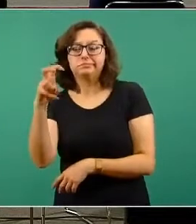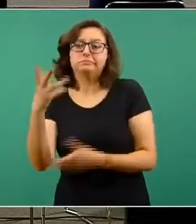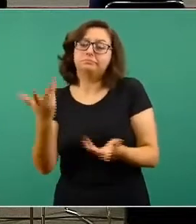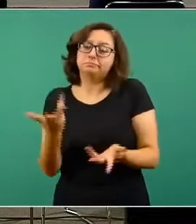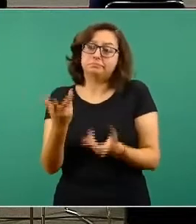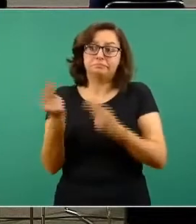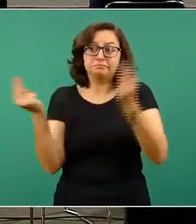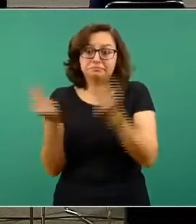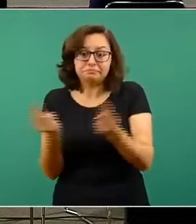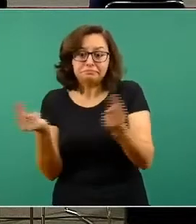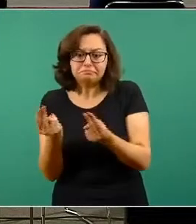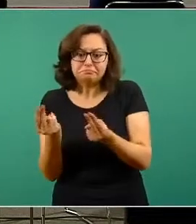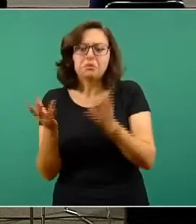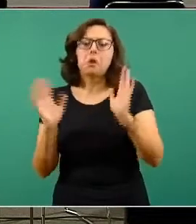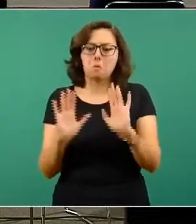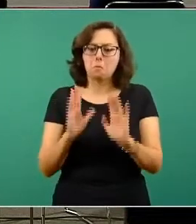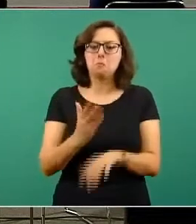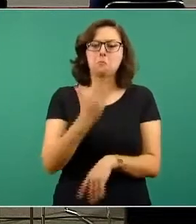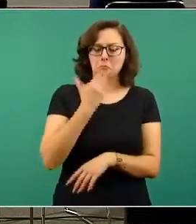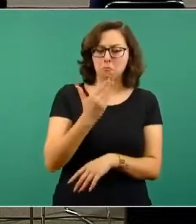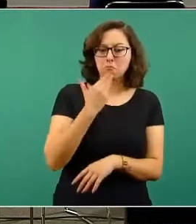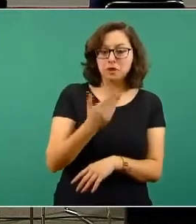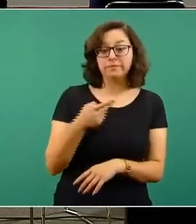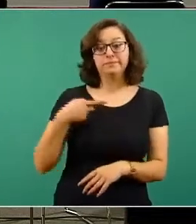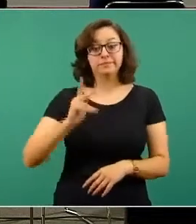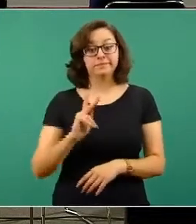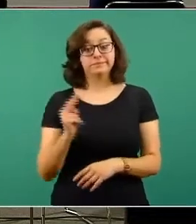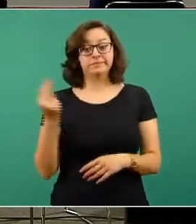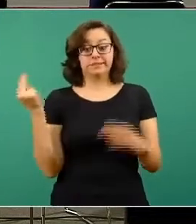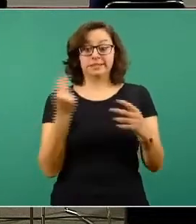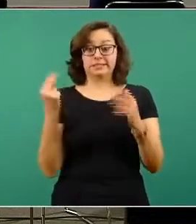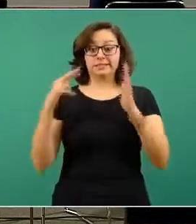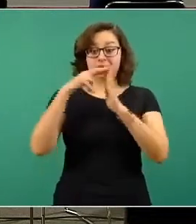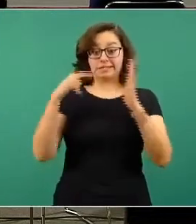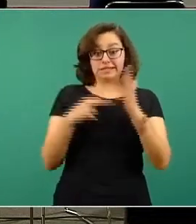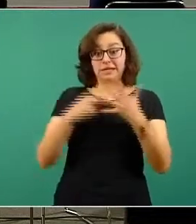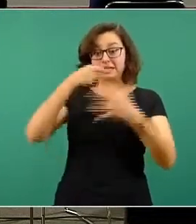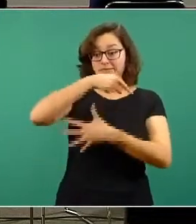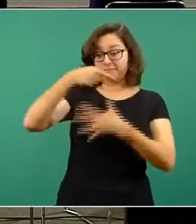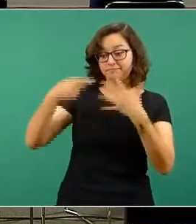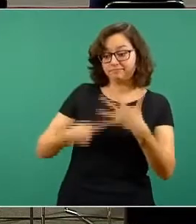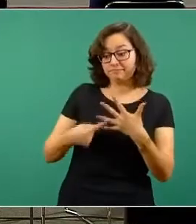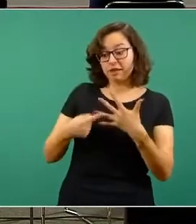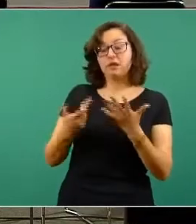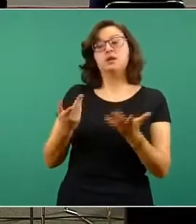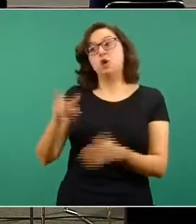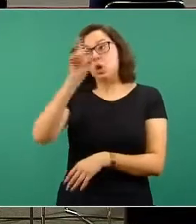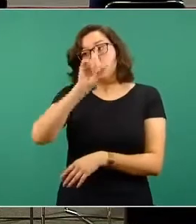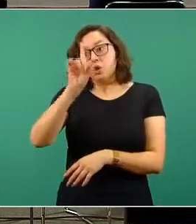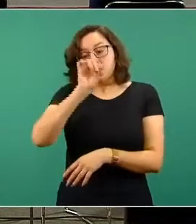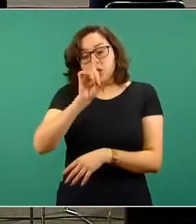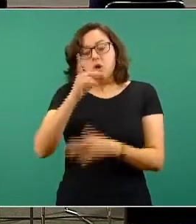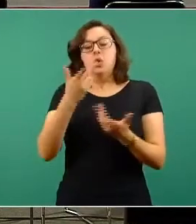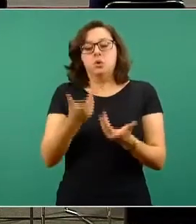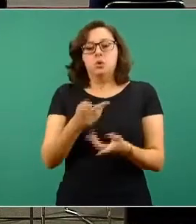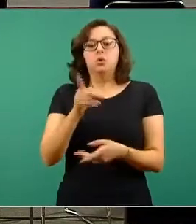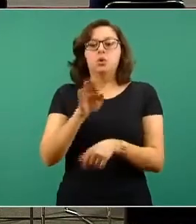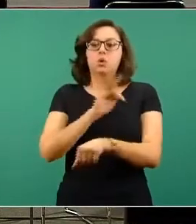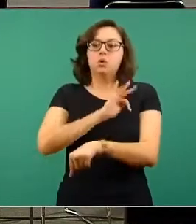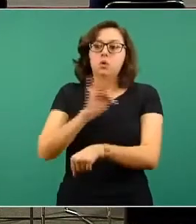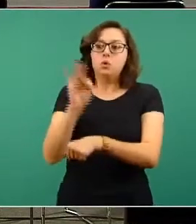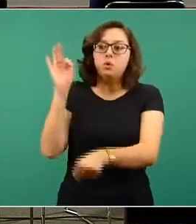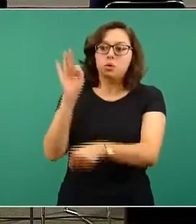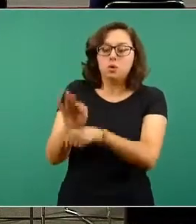pues igualmente hay recomendaciones que podemos poner en práctica para hacer que ese viaje sea lo más seguro posible. Y aquí también